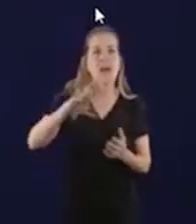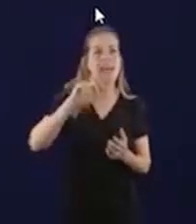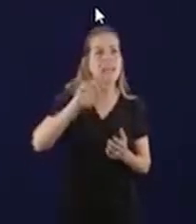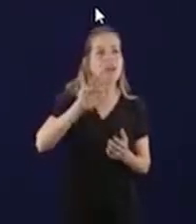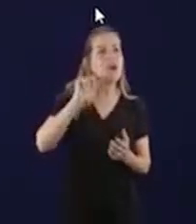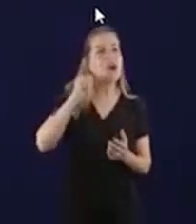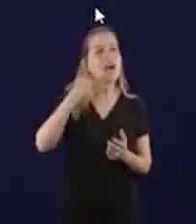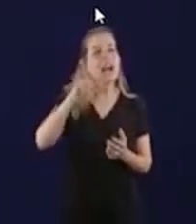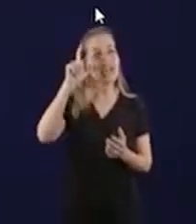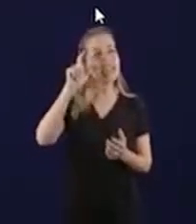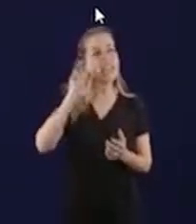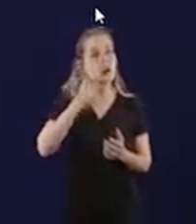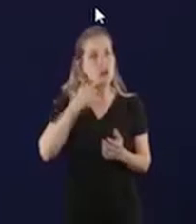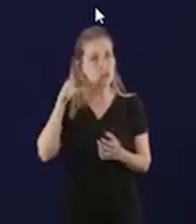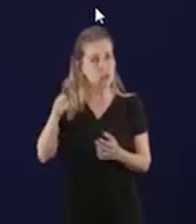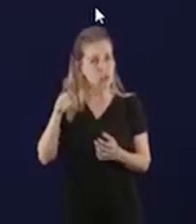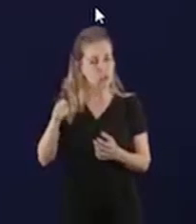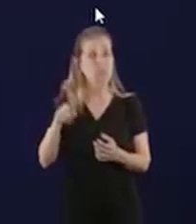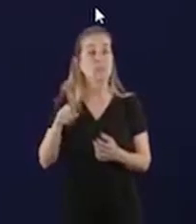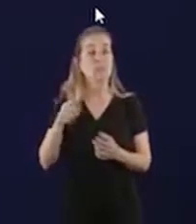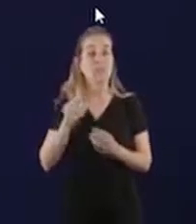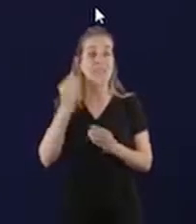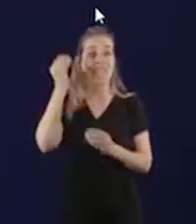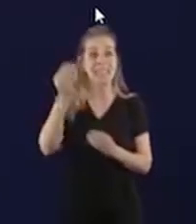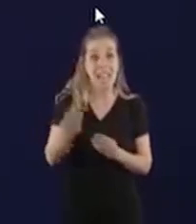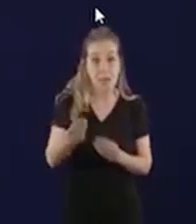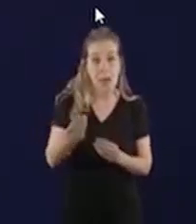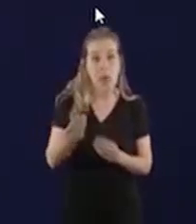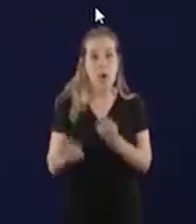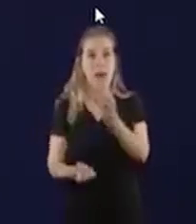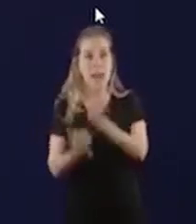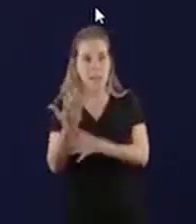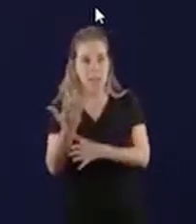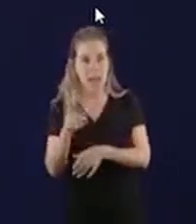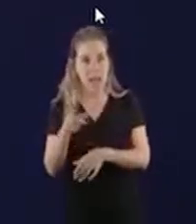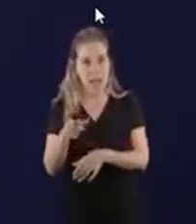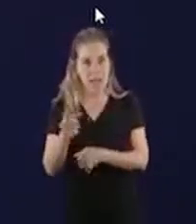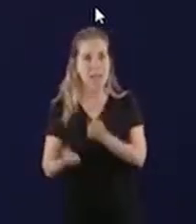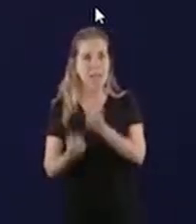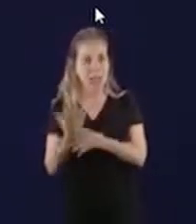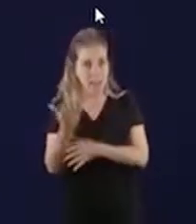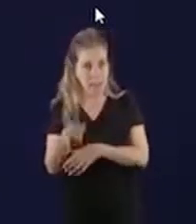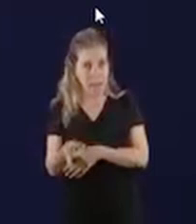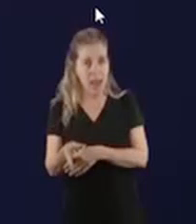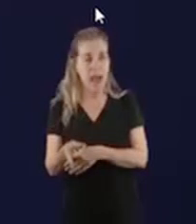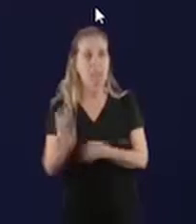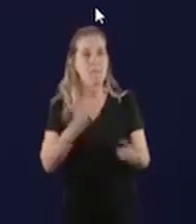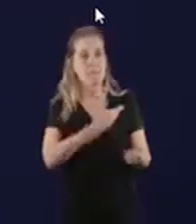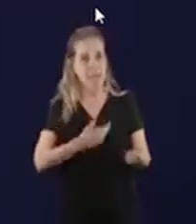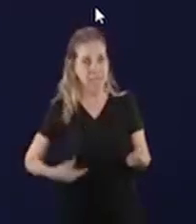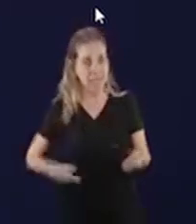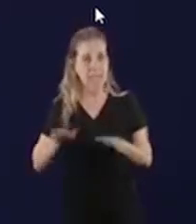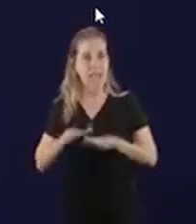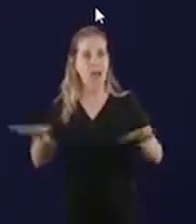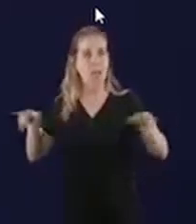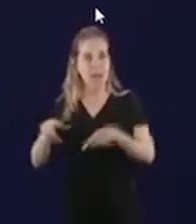donde por supuesto al día siguiente por la primera hora de la mañana irá desde el Aeropuerto de allí